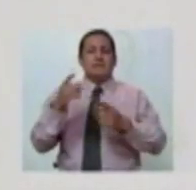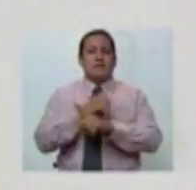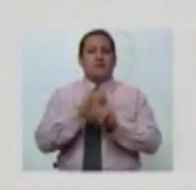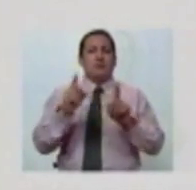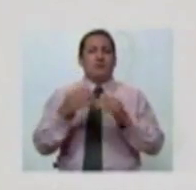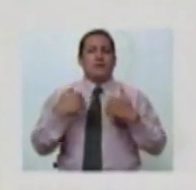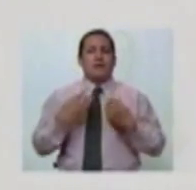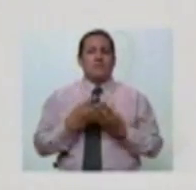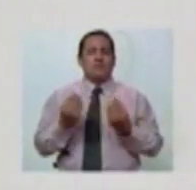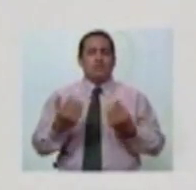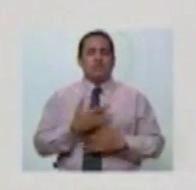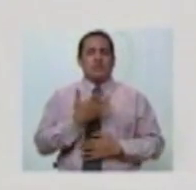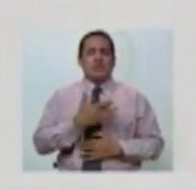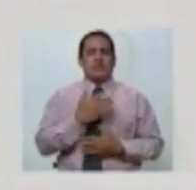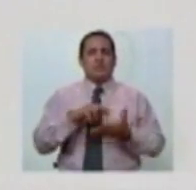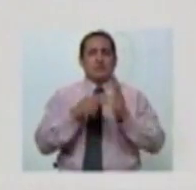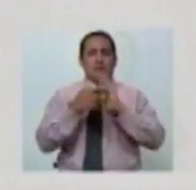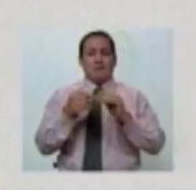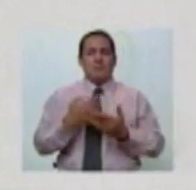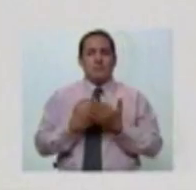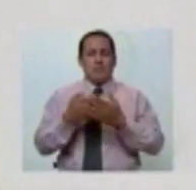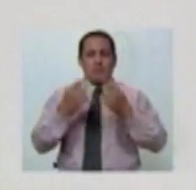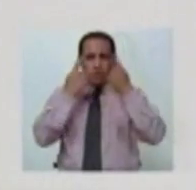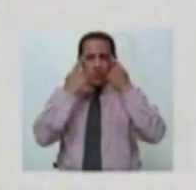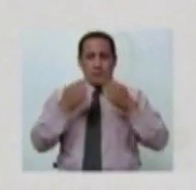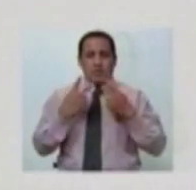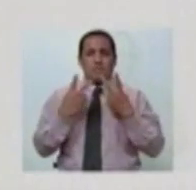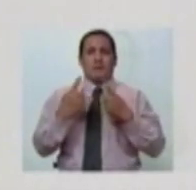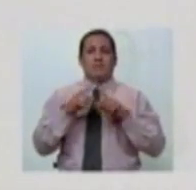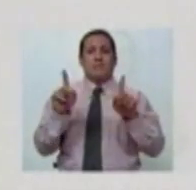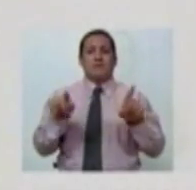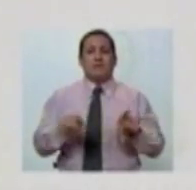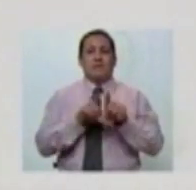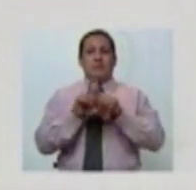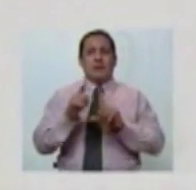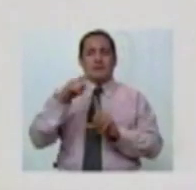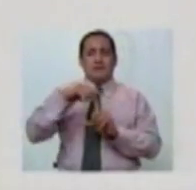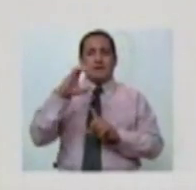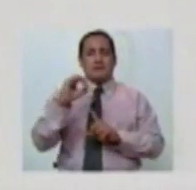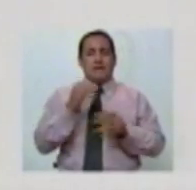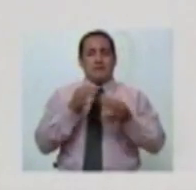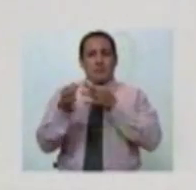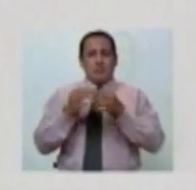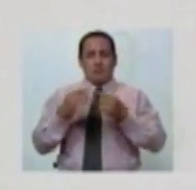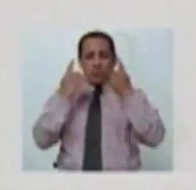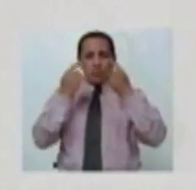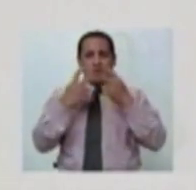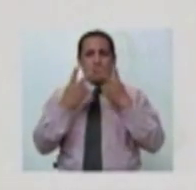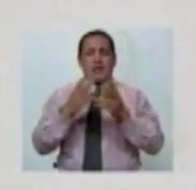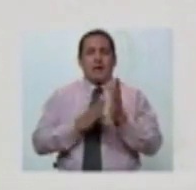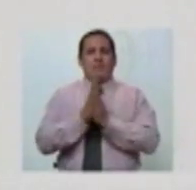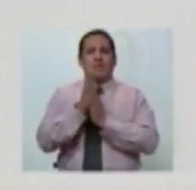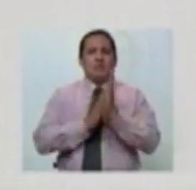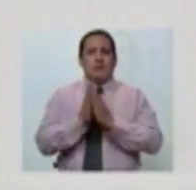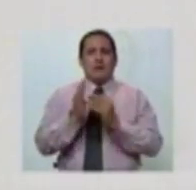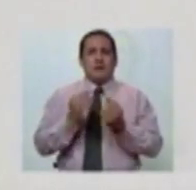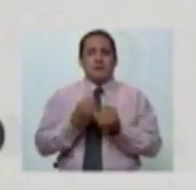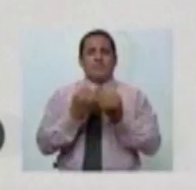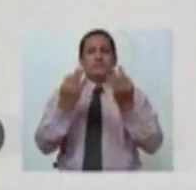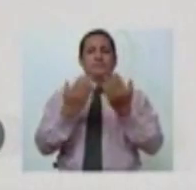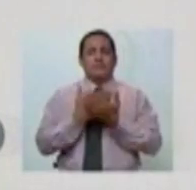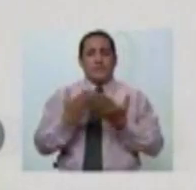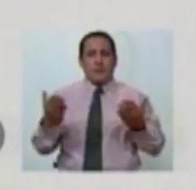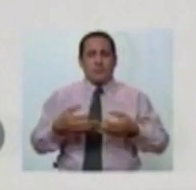no tenía mucho sentido respecto del caso concreto, ¿no? Sin embargo, el Tribunal Constitucional decidió aprovechar este